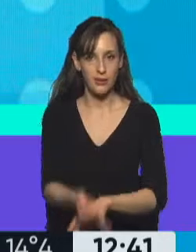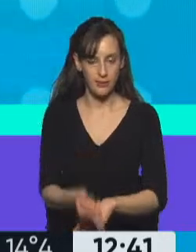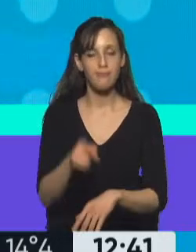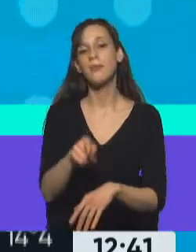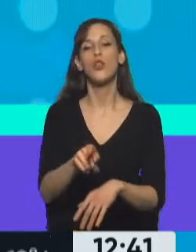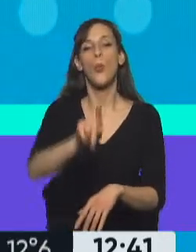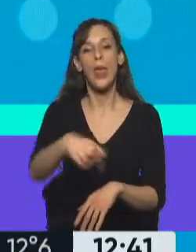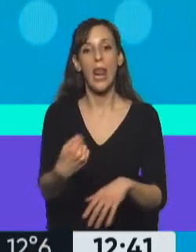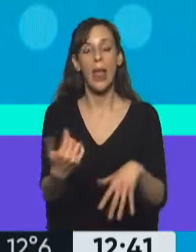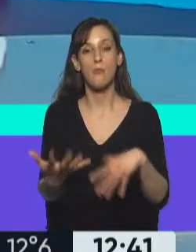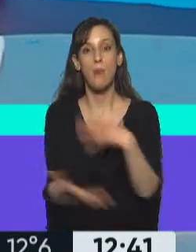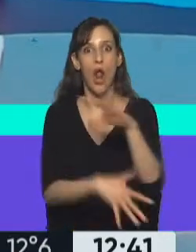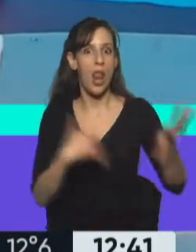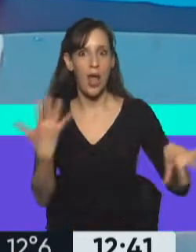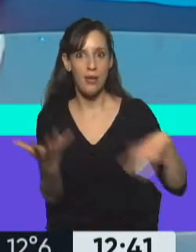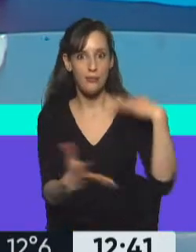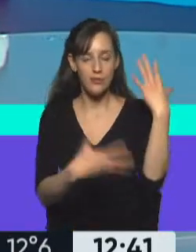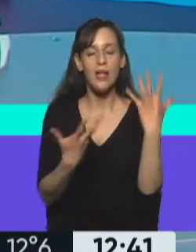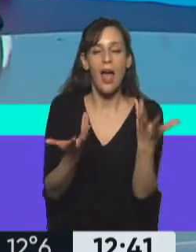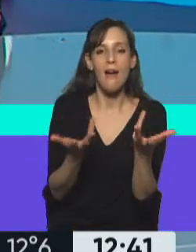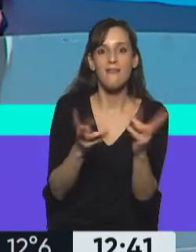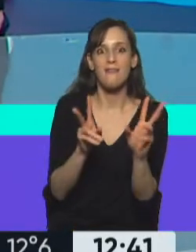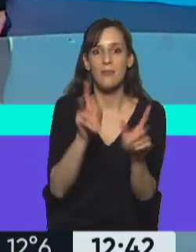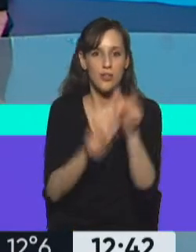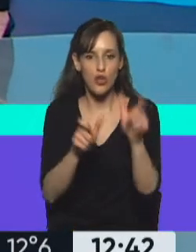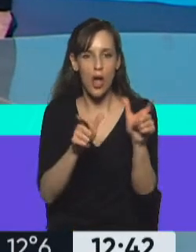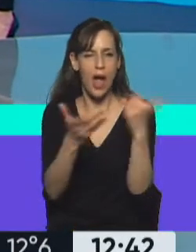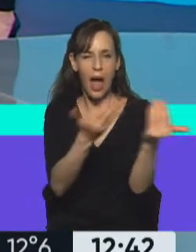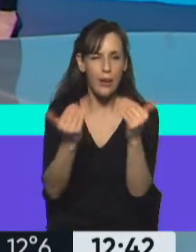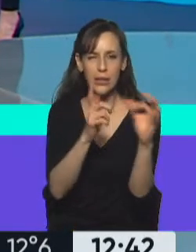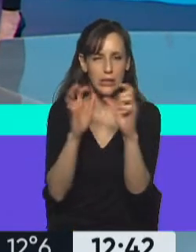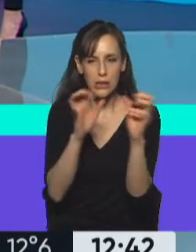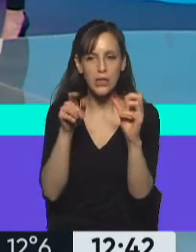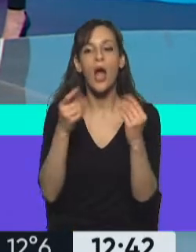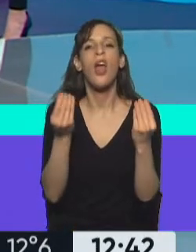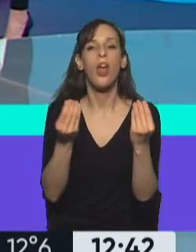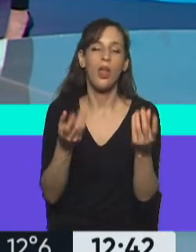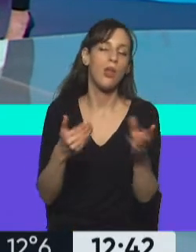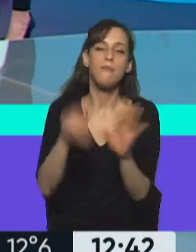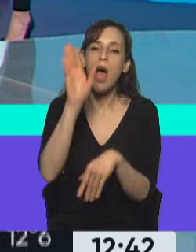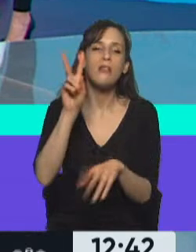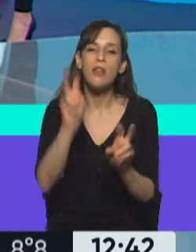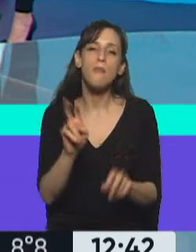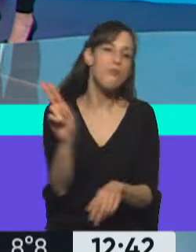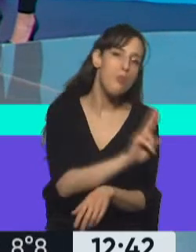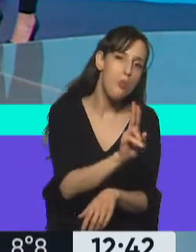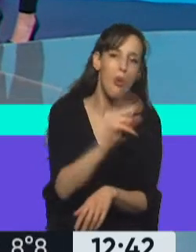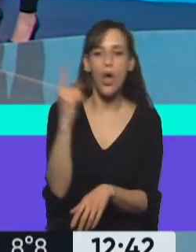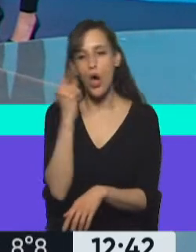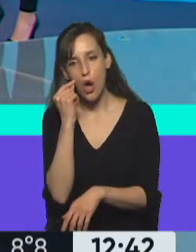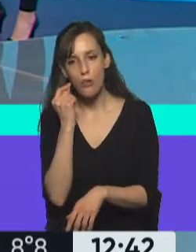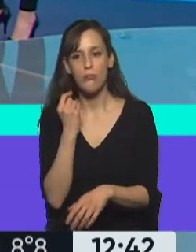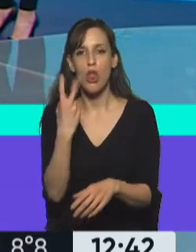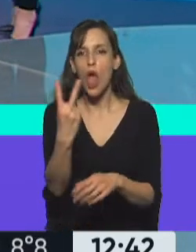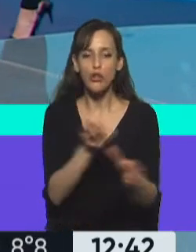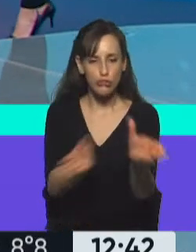Porque claro, todo el reglamento y el deporte está hecho en base a la división binaria, ¿no? A la división sexual de